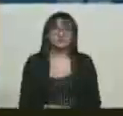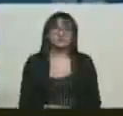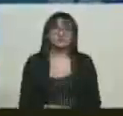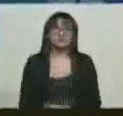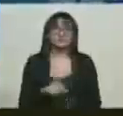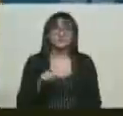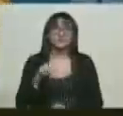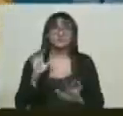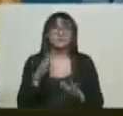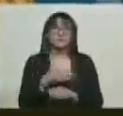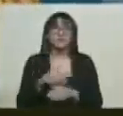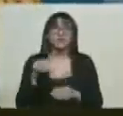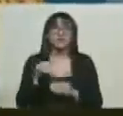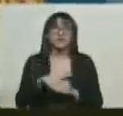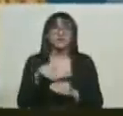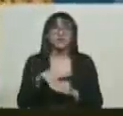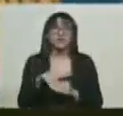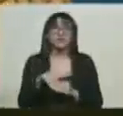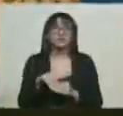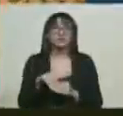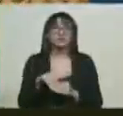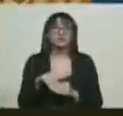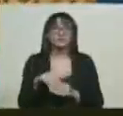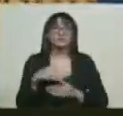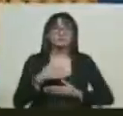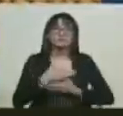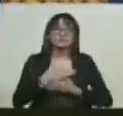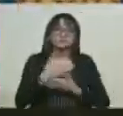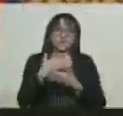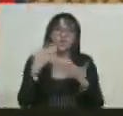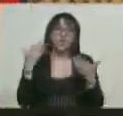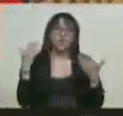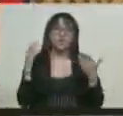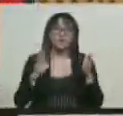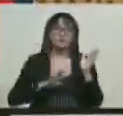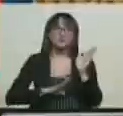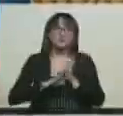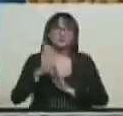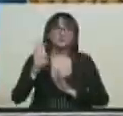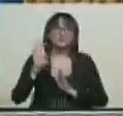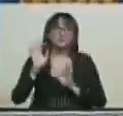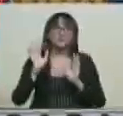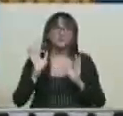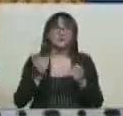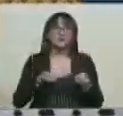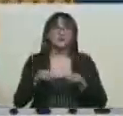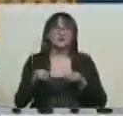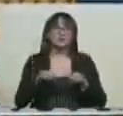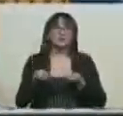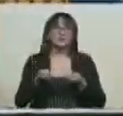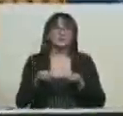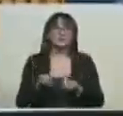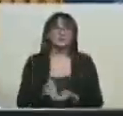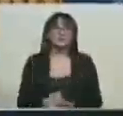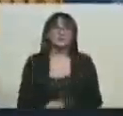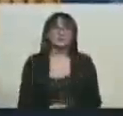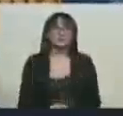Necesitamos 10 millones de votos para abrirle el horizonte a la prosperidad y el crecimiento económico.